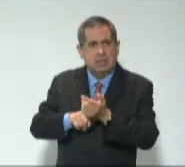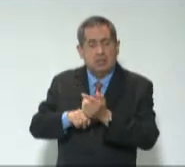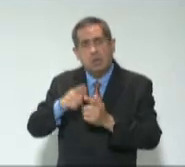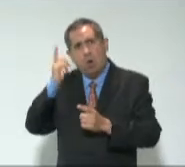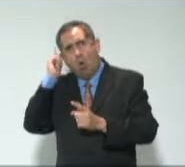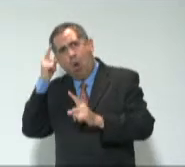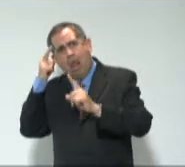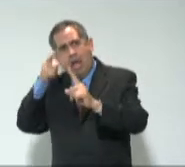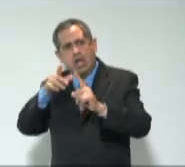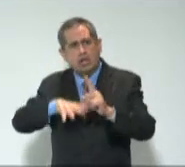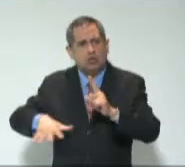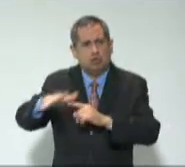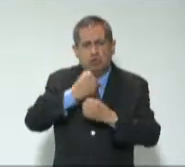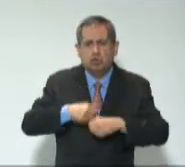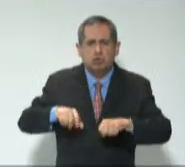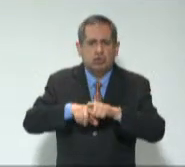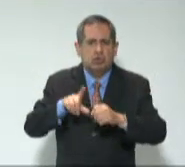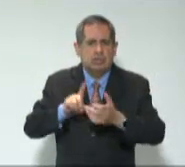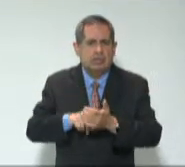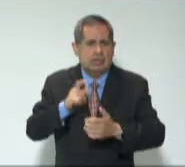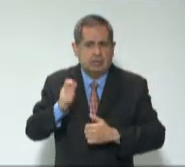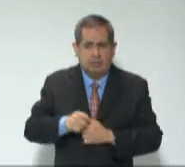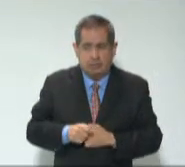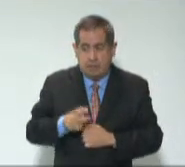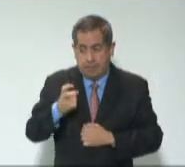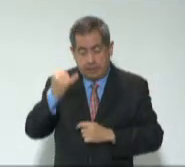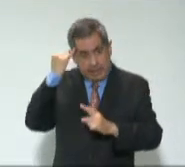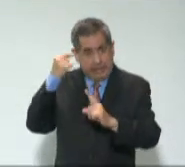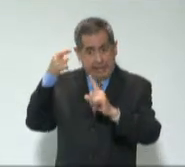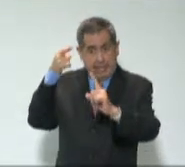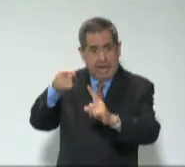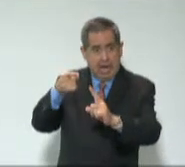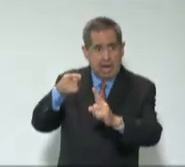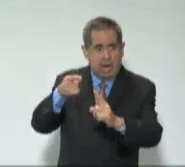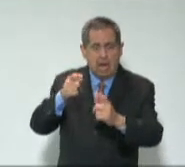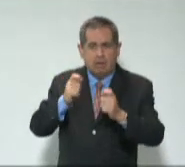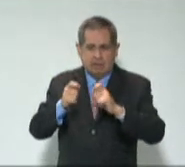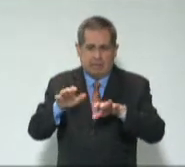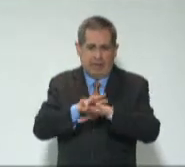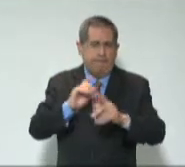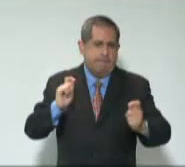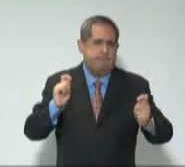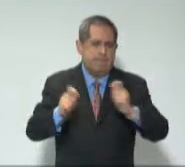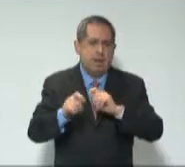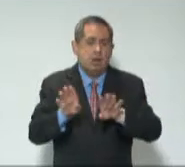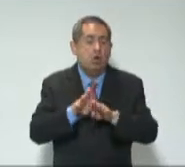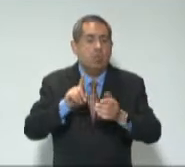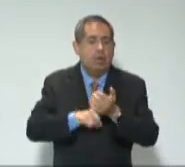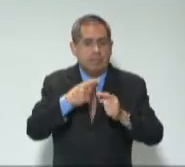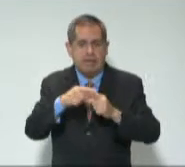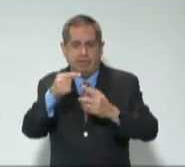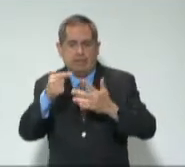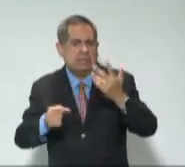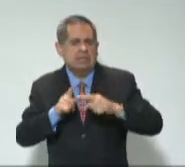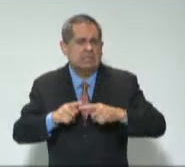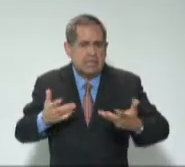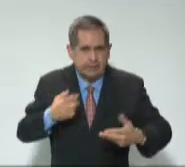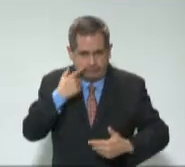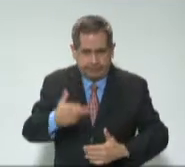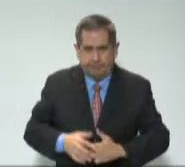expectativas sociales pero esas expectativas pueden estar moduladas por distintos